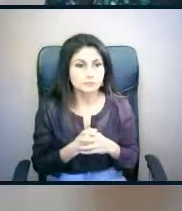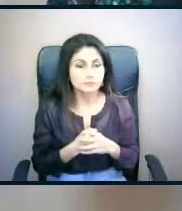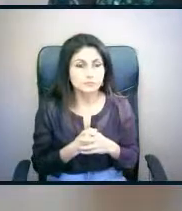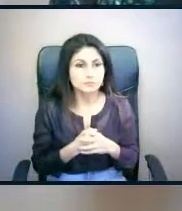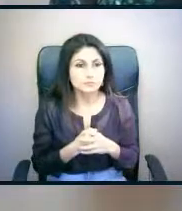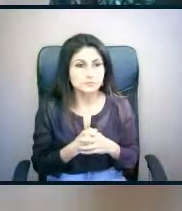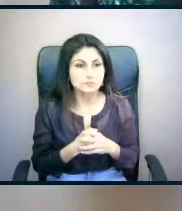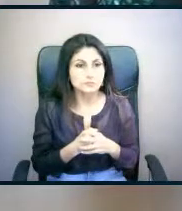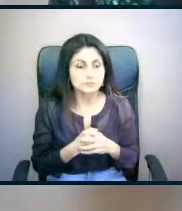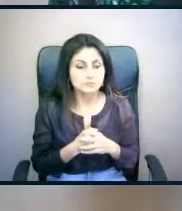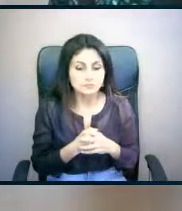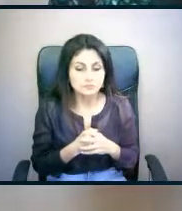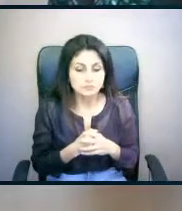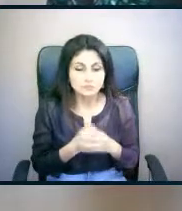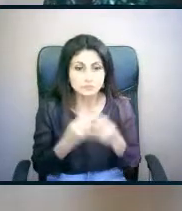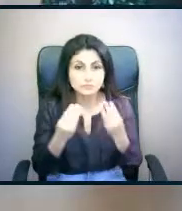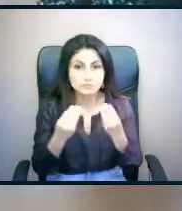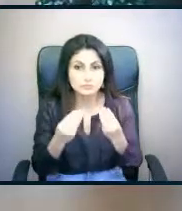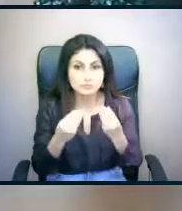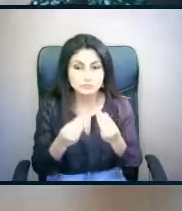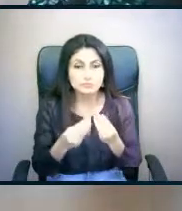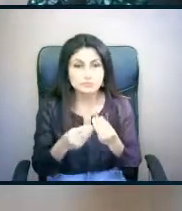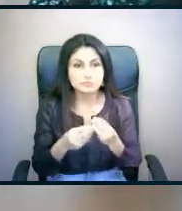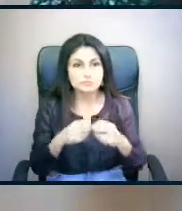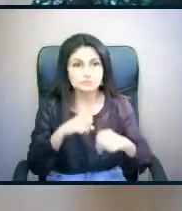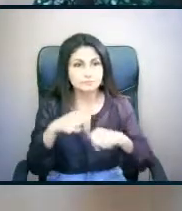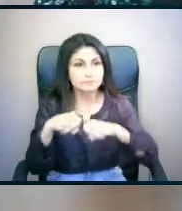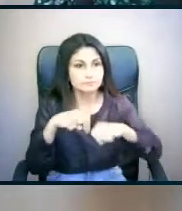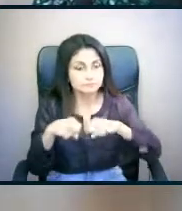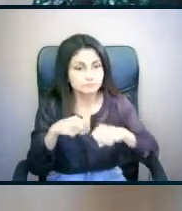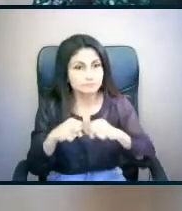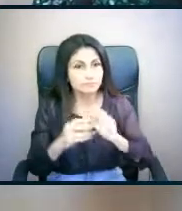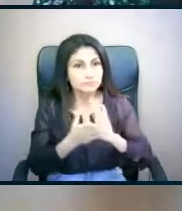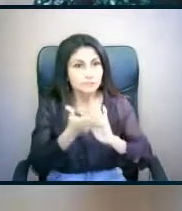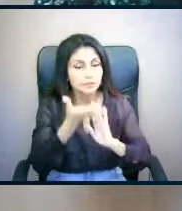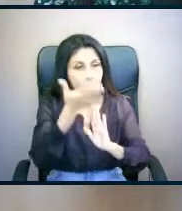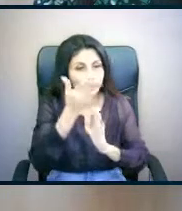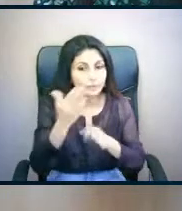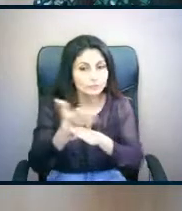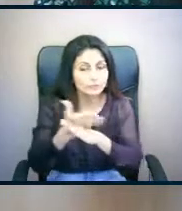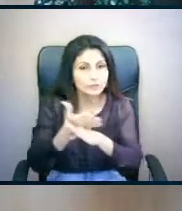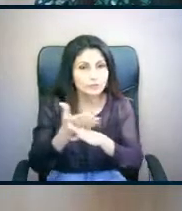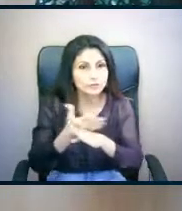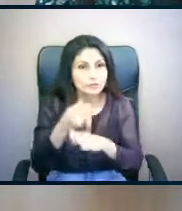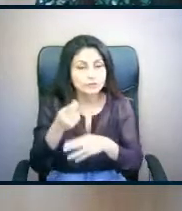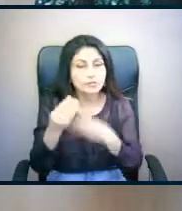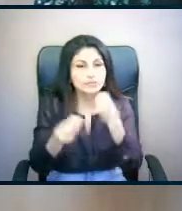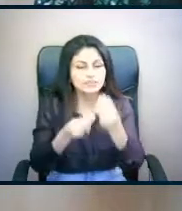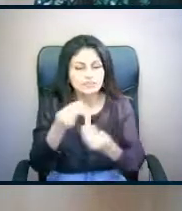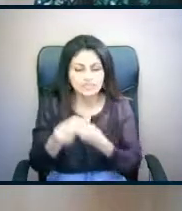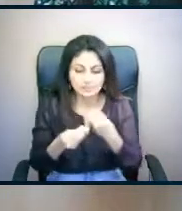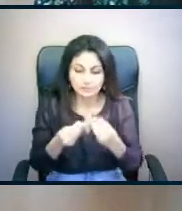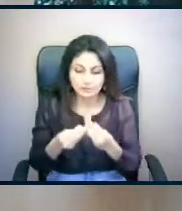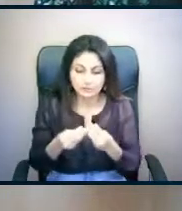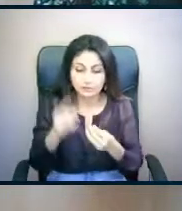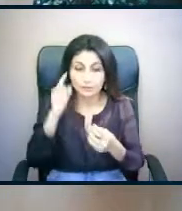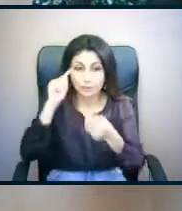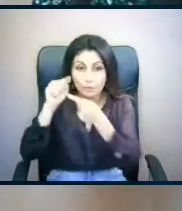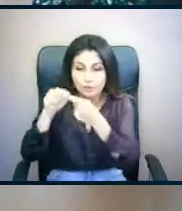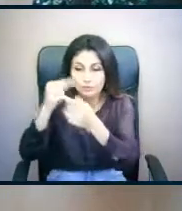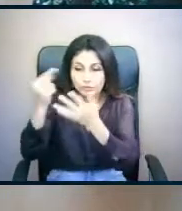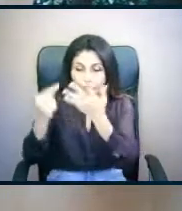amigable vea el desempeño de la red. Nuestro proyecto está basado en los siguientes